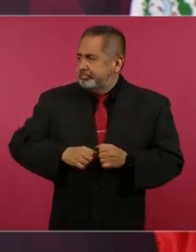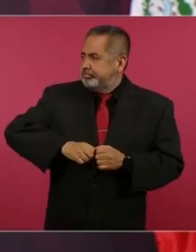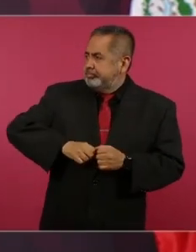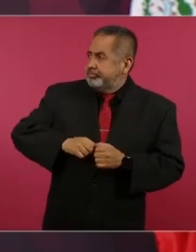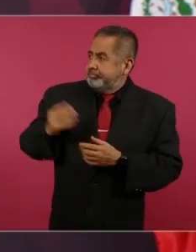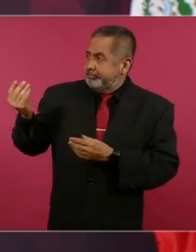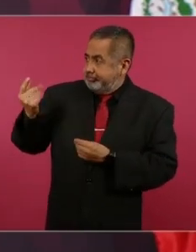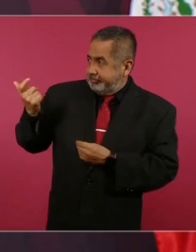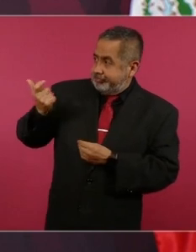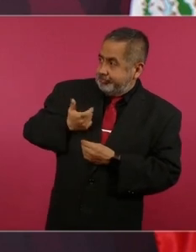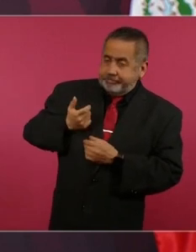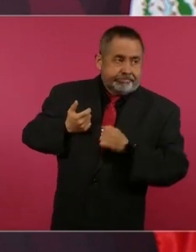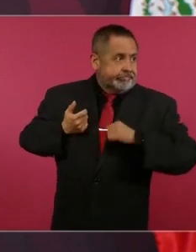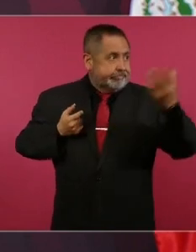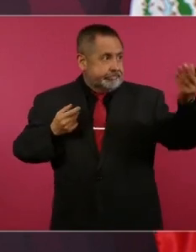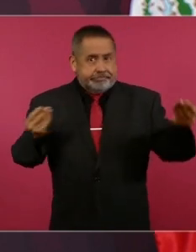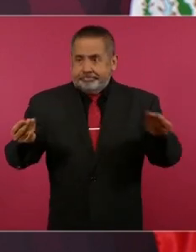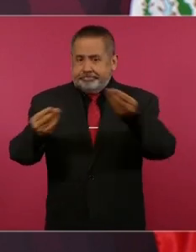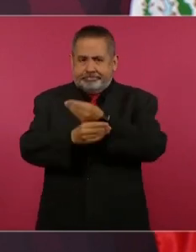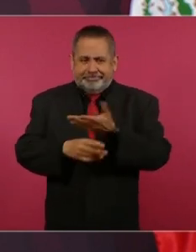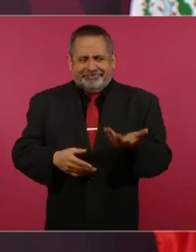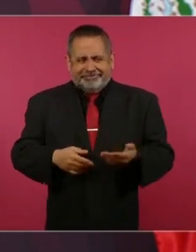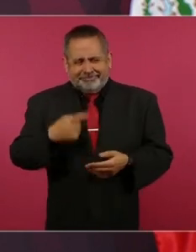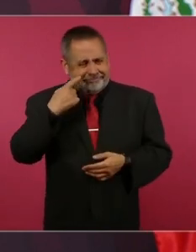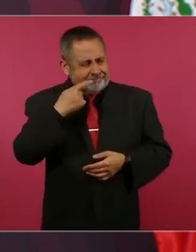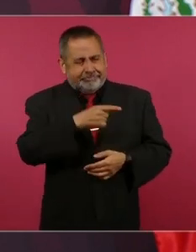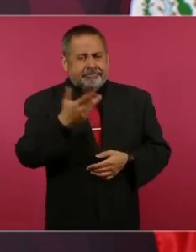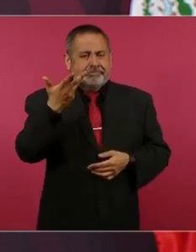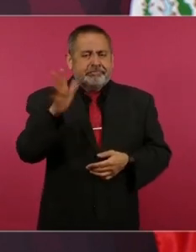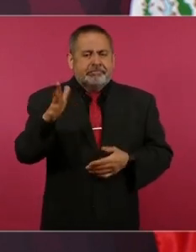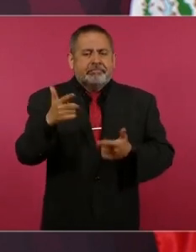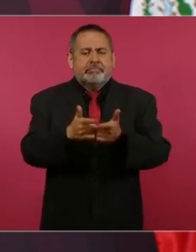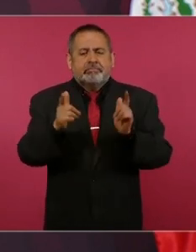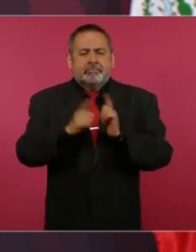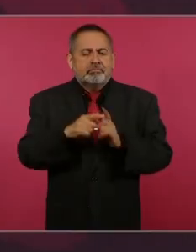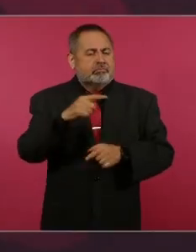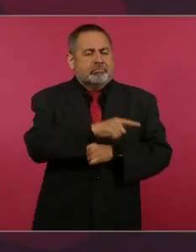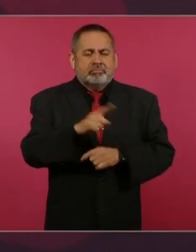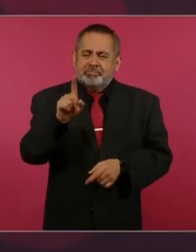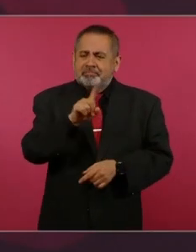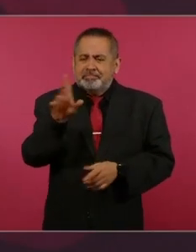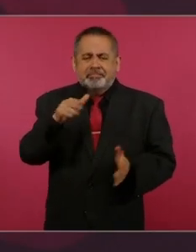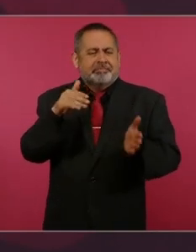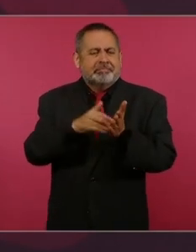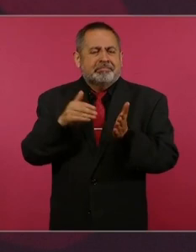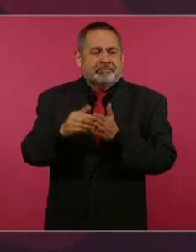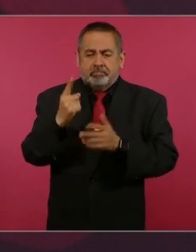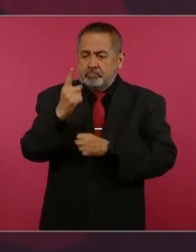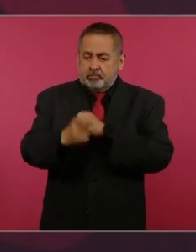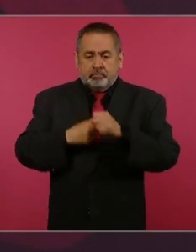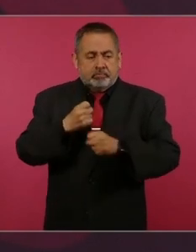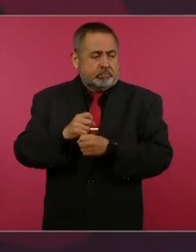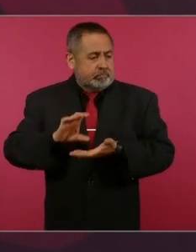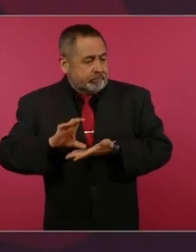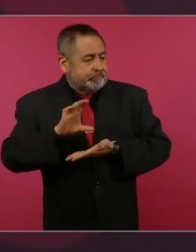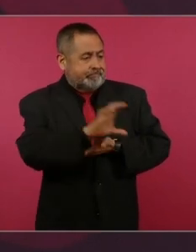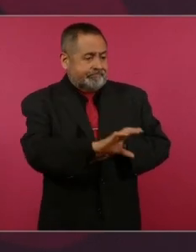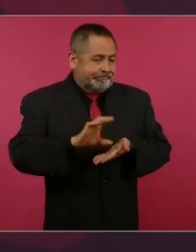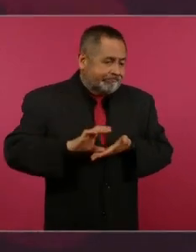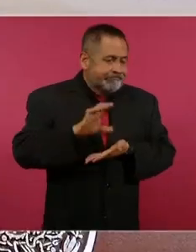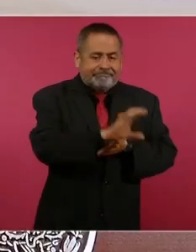influyentismo. 10 grupos le vendían 100,000 millones de pesos al año de medicinas